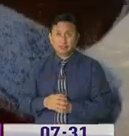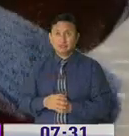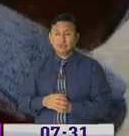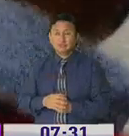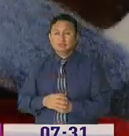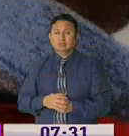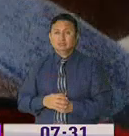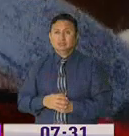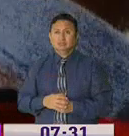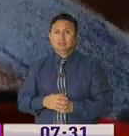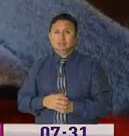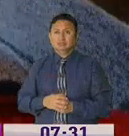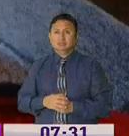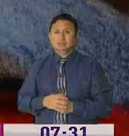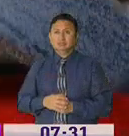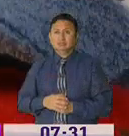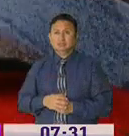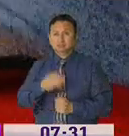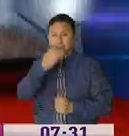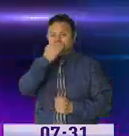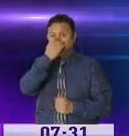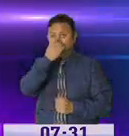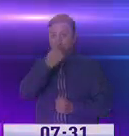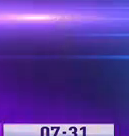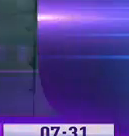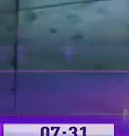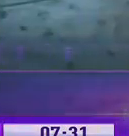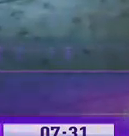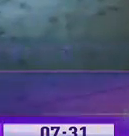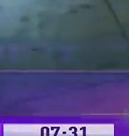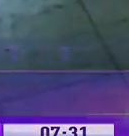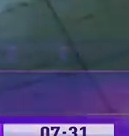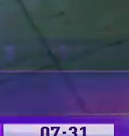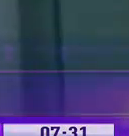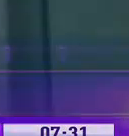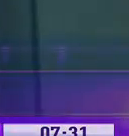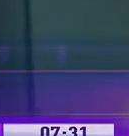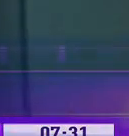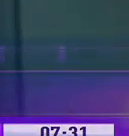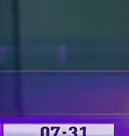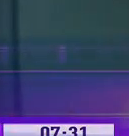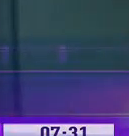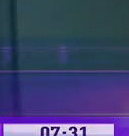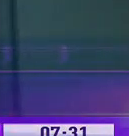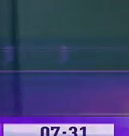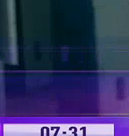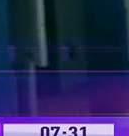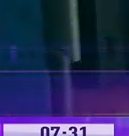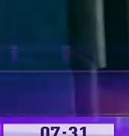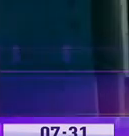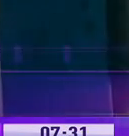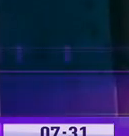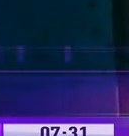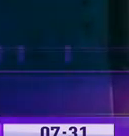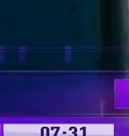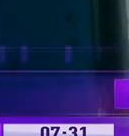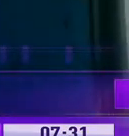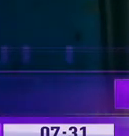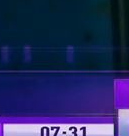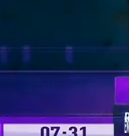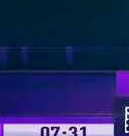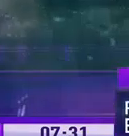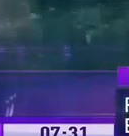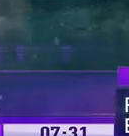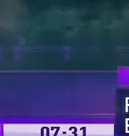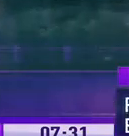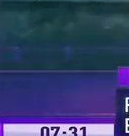José Morales. Más adelante, amigos televidentes, el Río Verde Esmeraldas, un centro de alto rendimiento, se